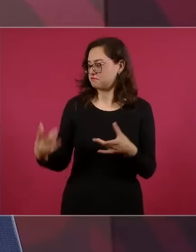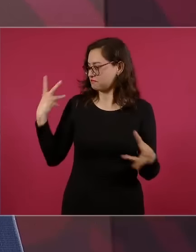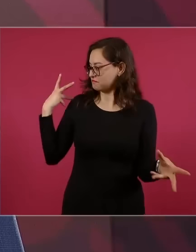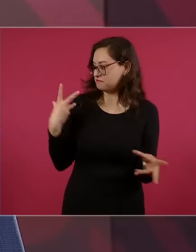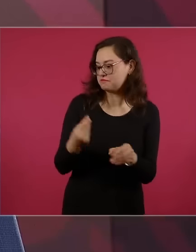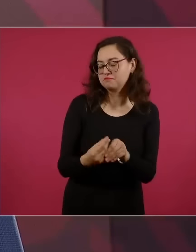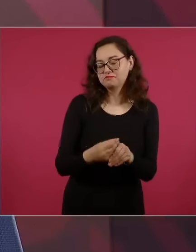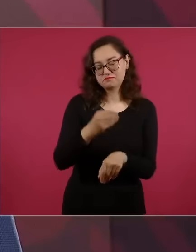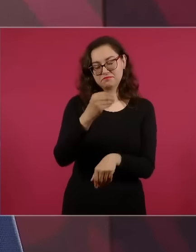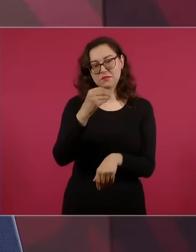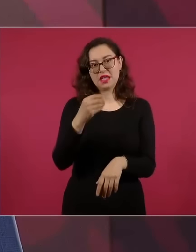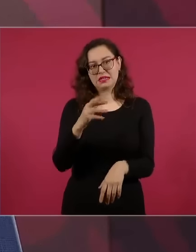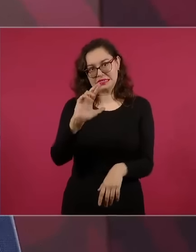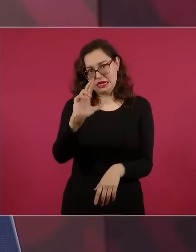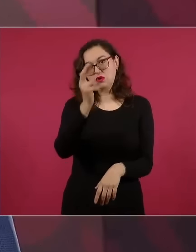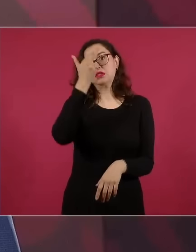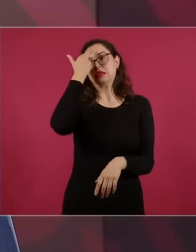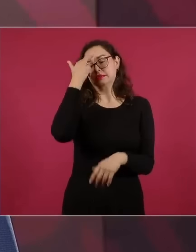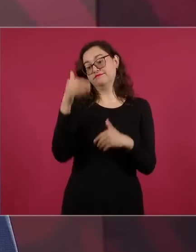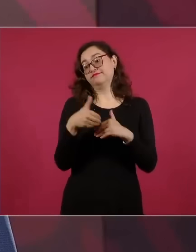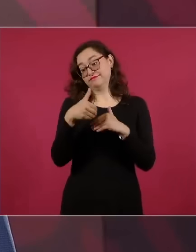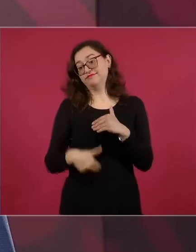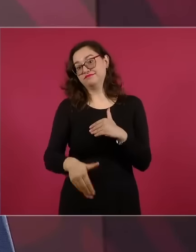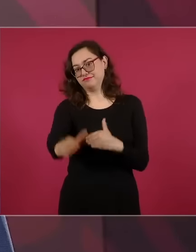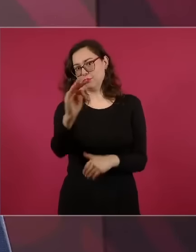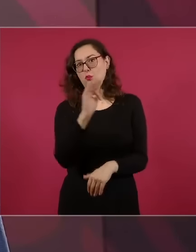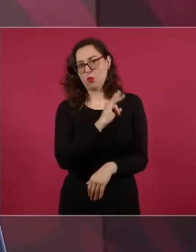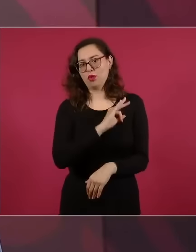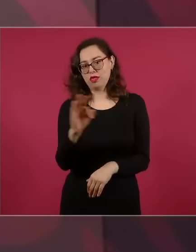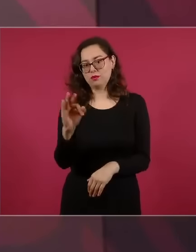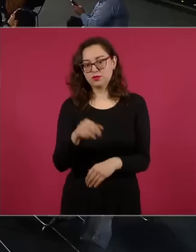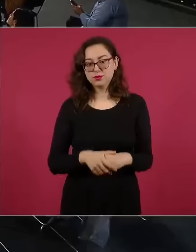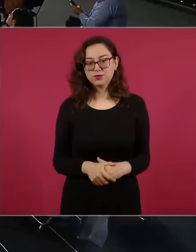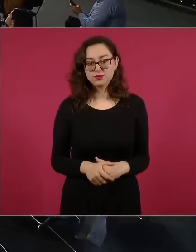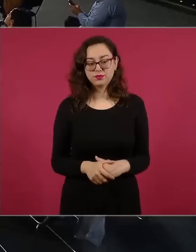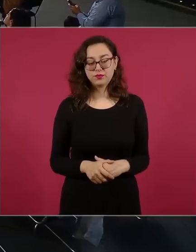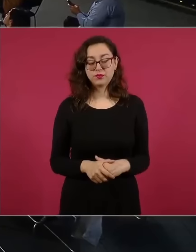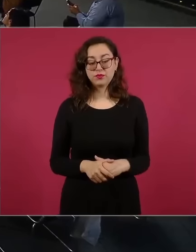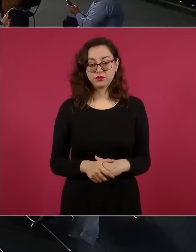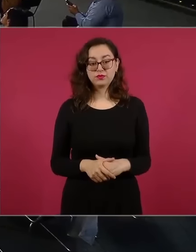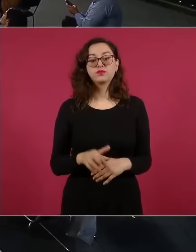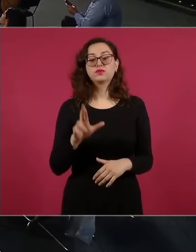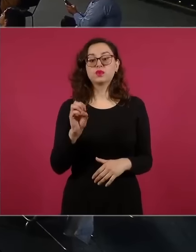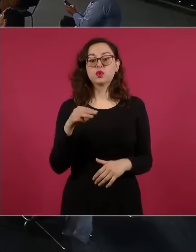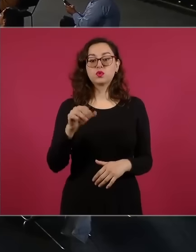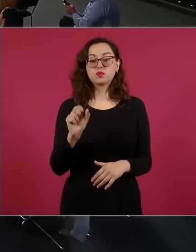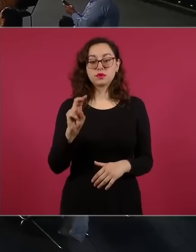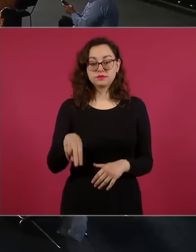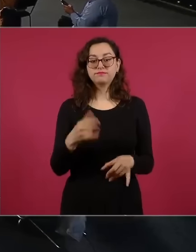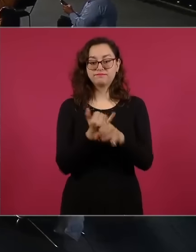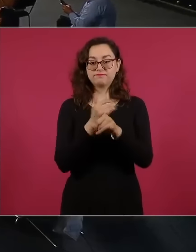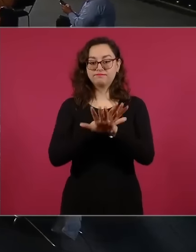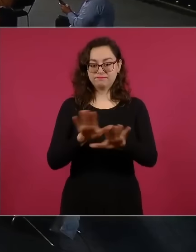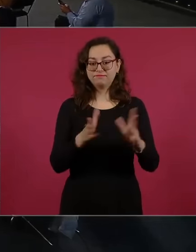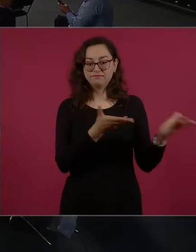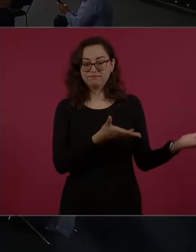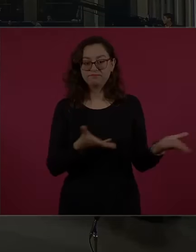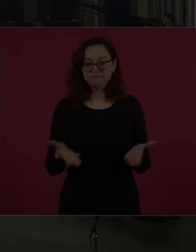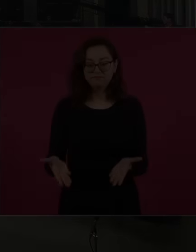venimos, para saber hacia dónde vamos. Entonces, Román nos va a informar de cómo